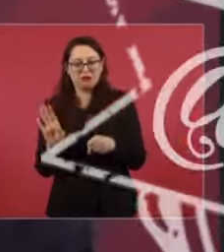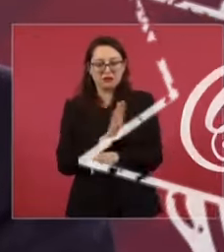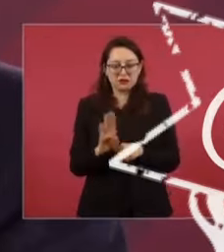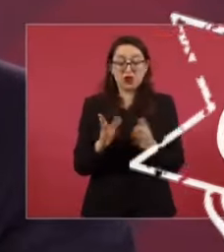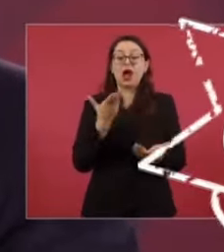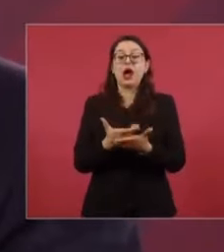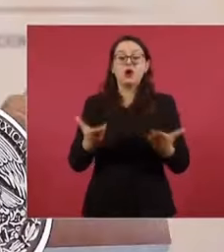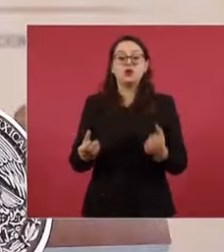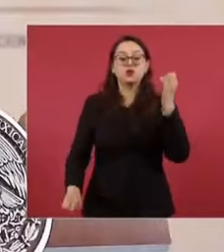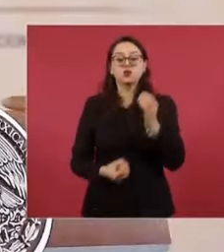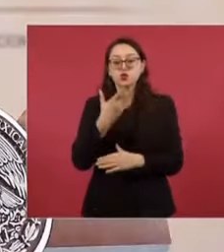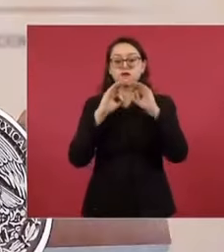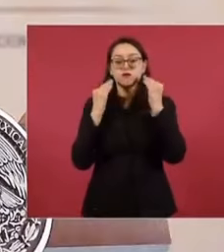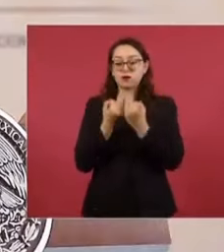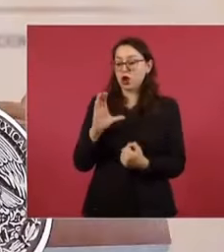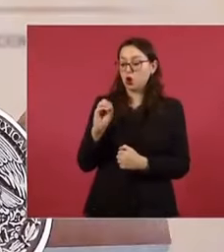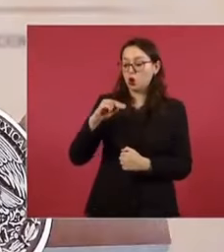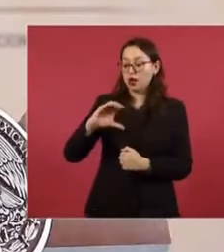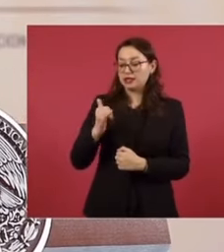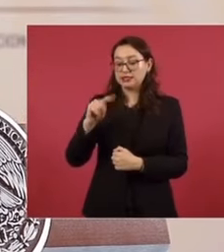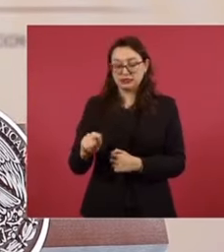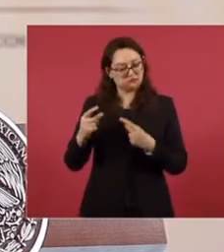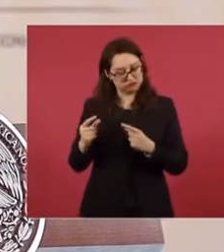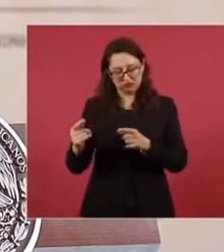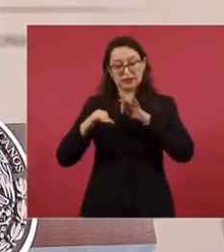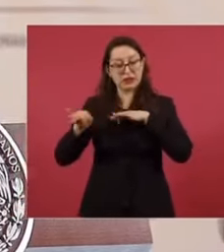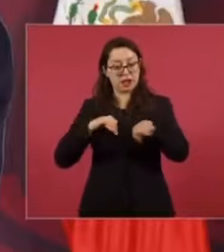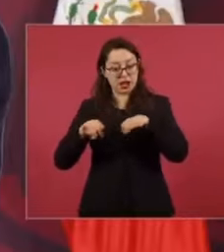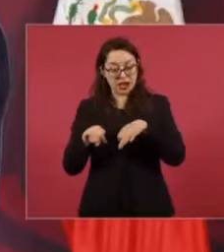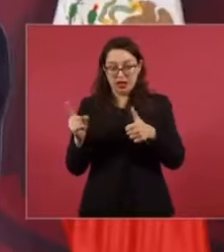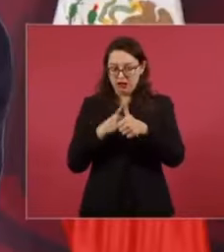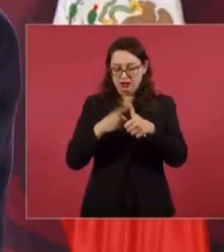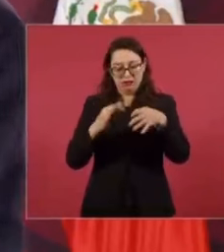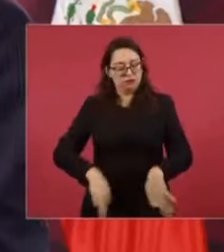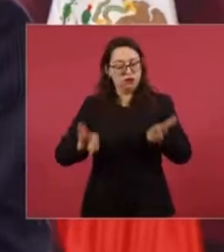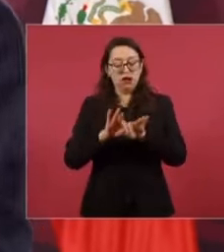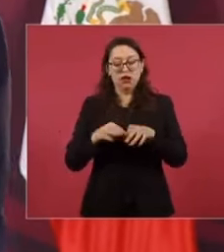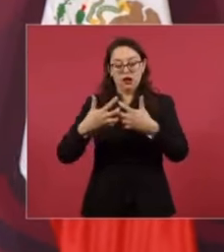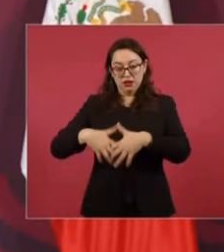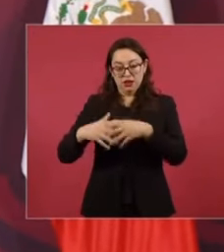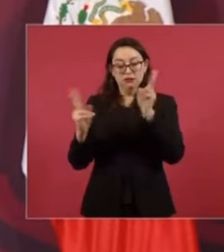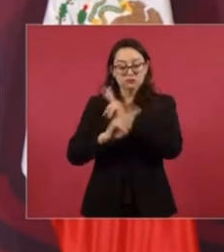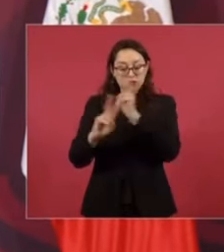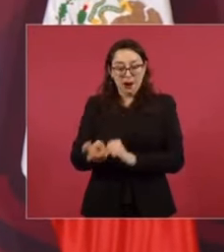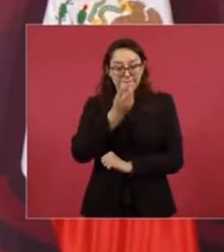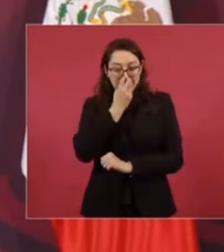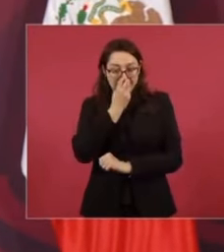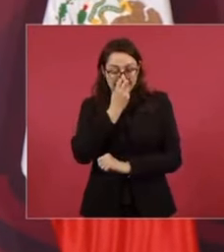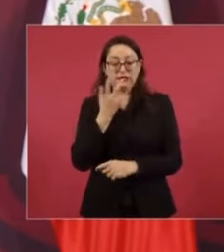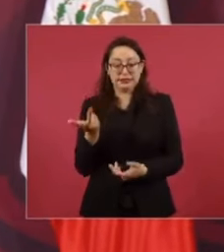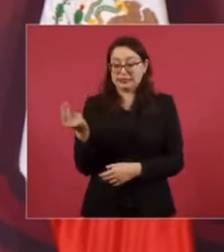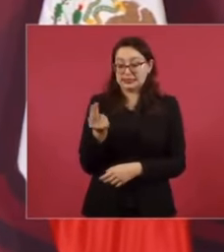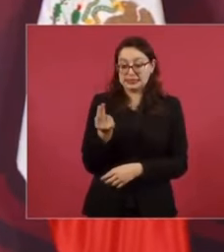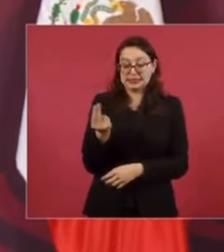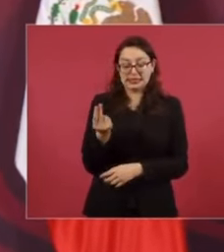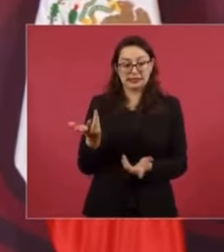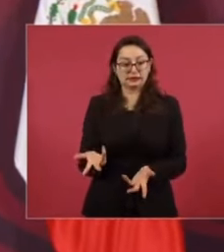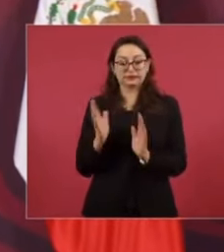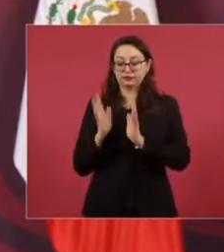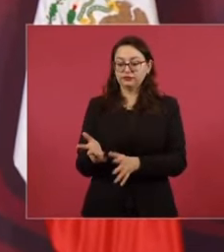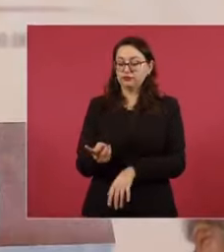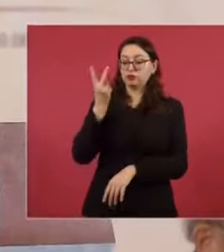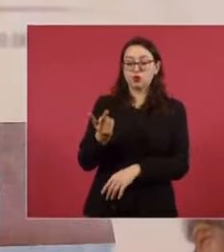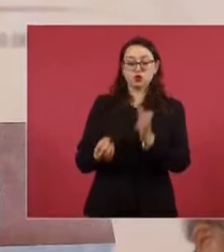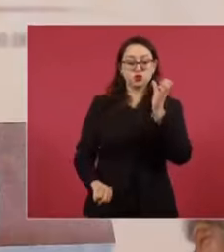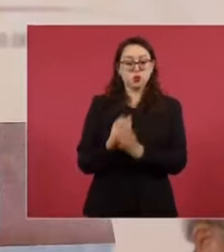con luego con la CIT. Lo de los ventiladores fue algo importante, sobre todo porque se logró crear estos dos nuevos